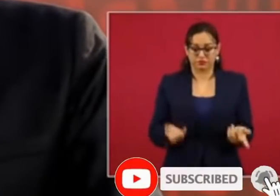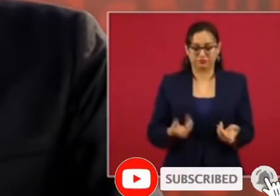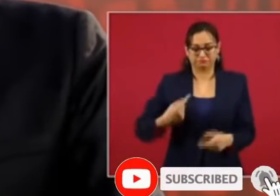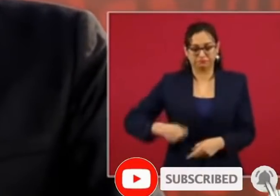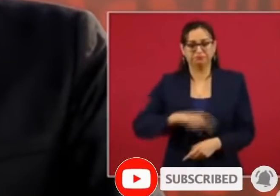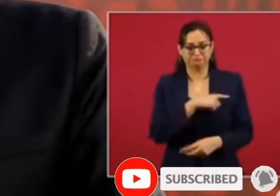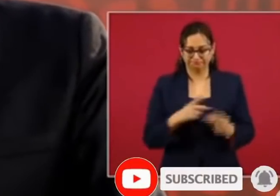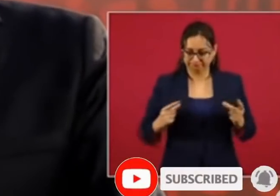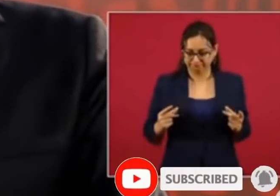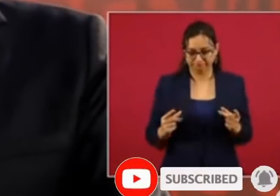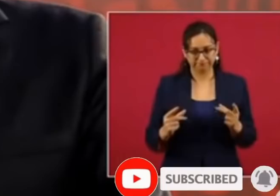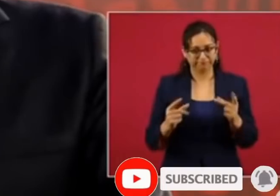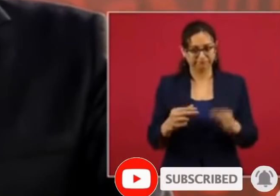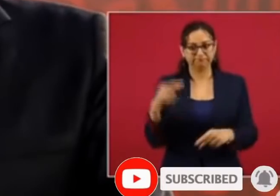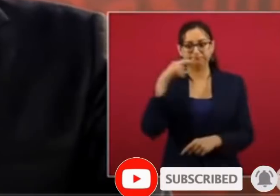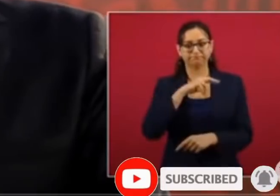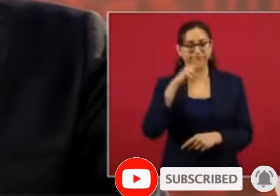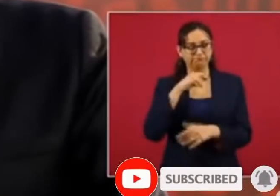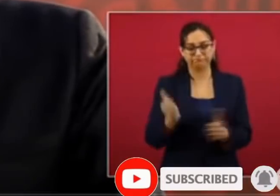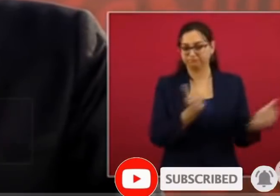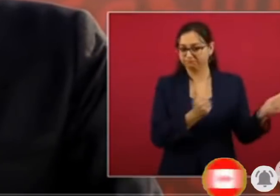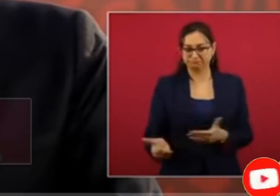apresurarnos, hacerlo lo más pronto posible